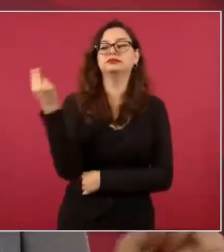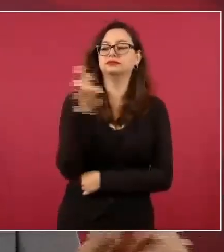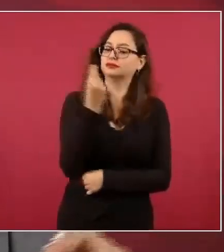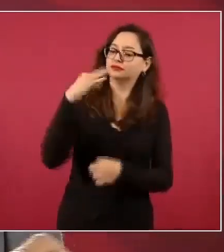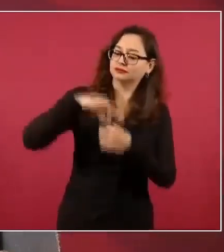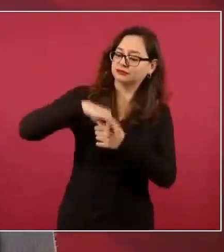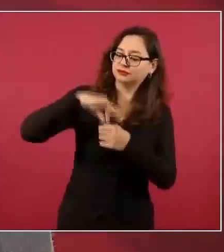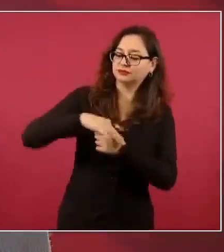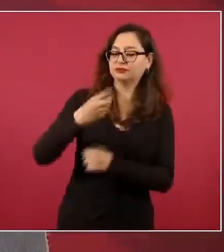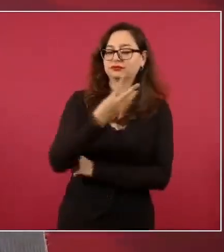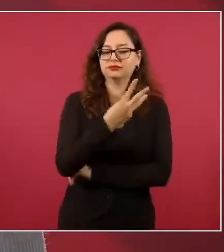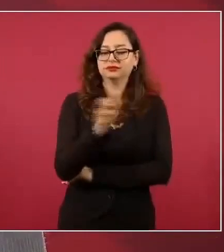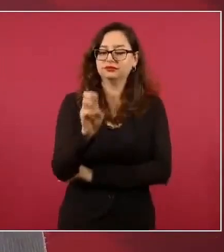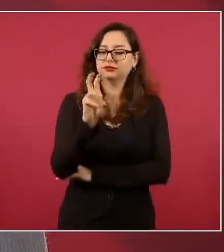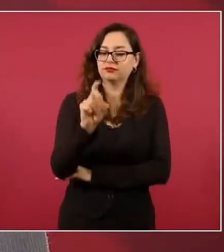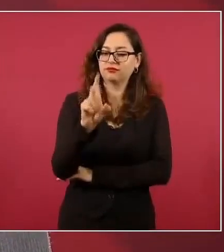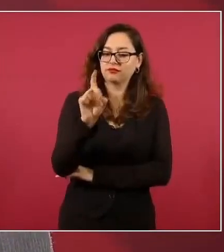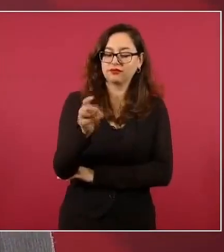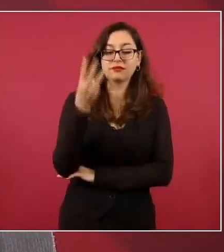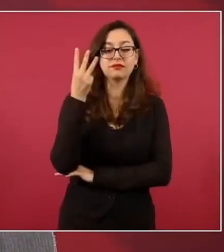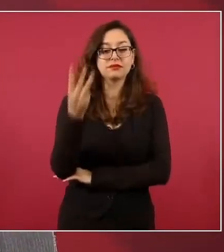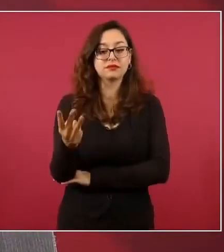333.